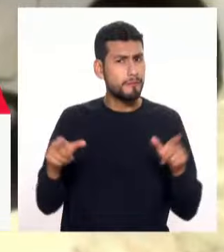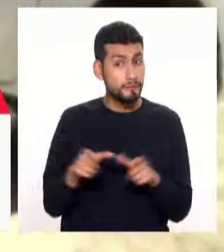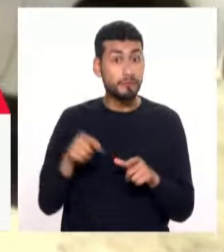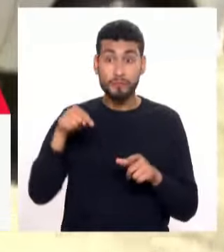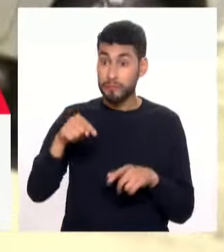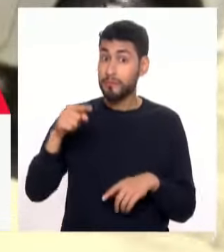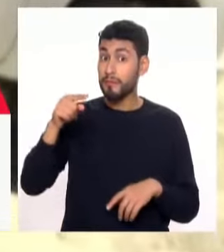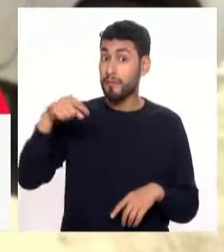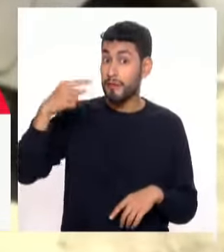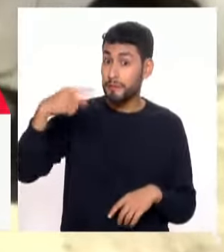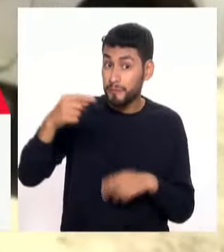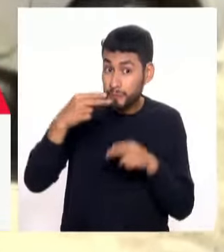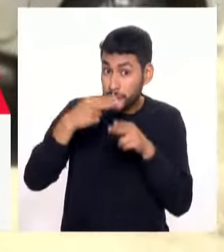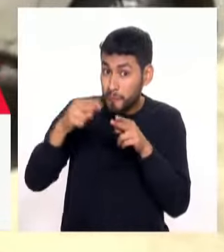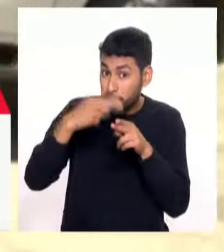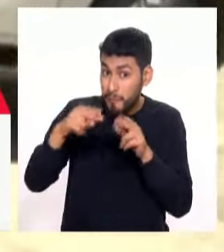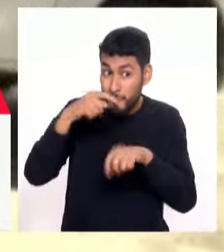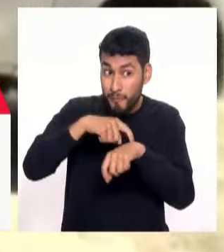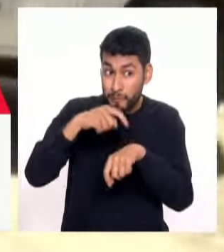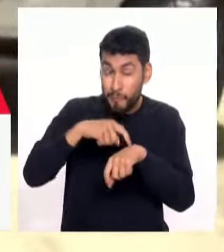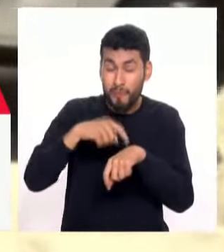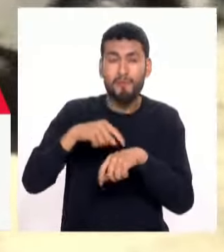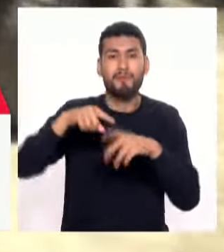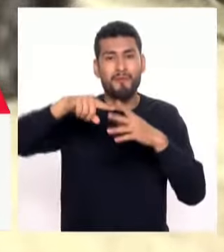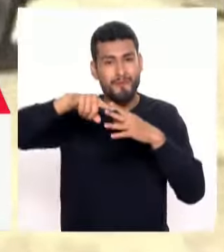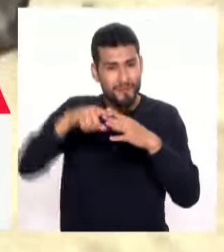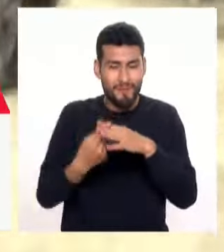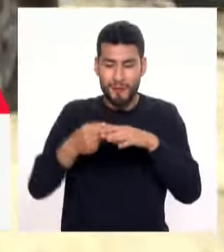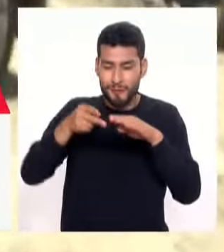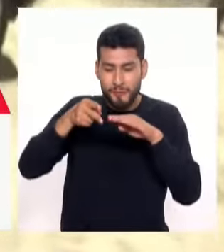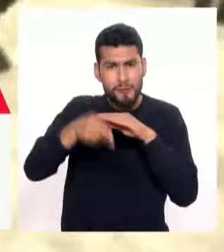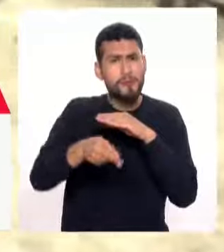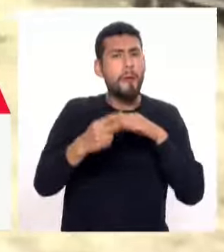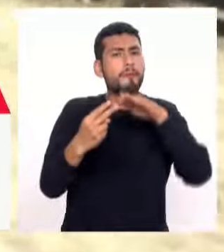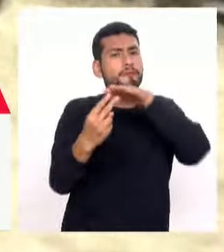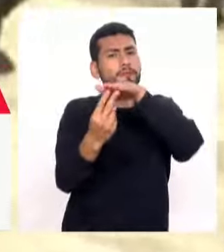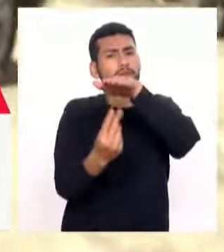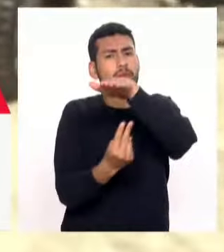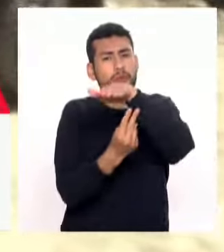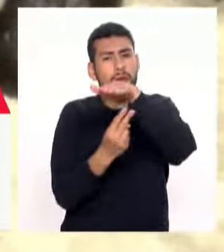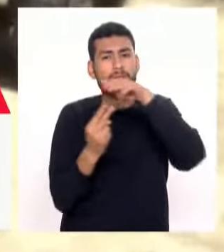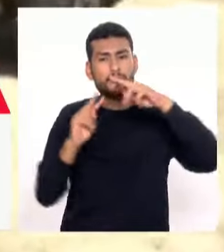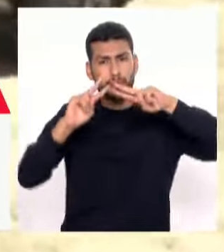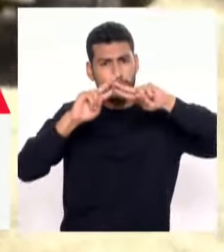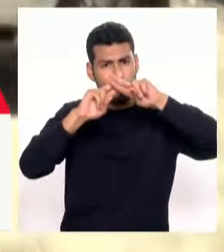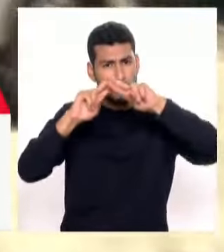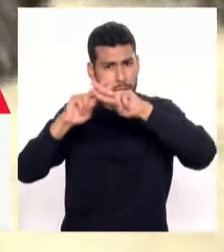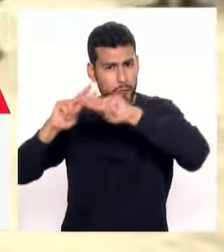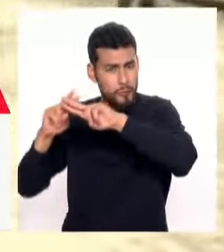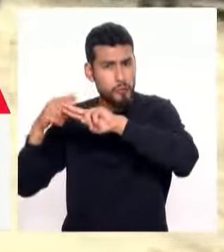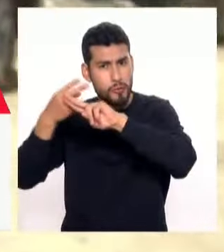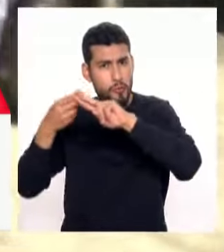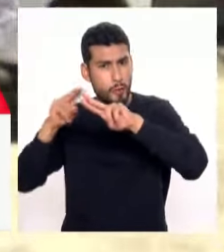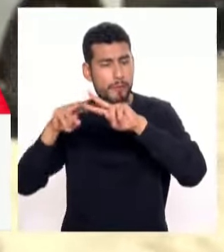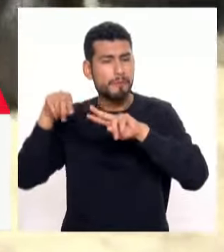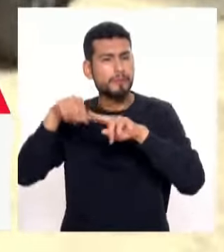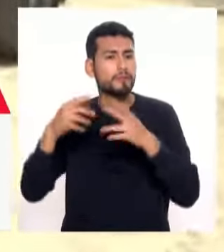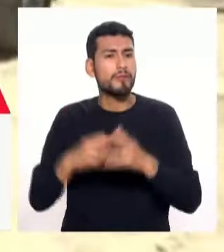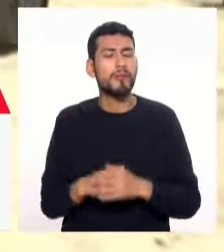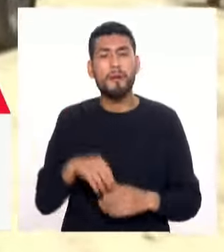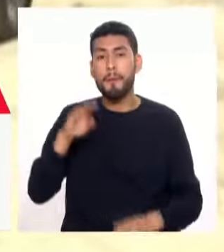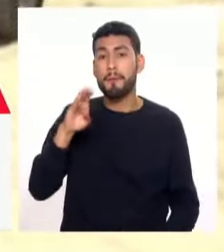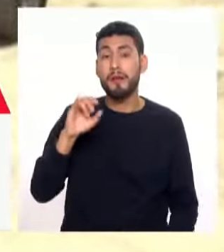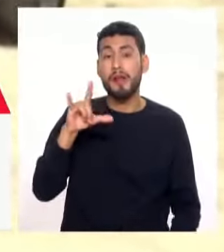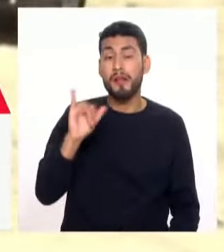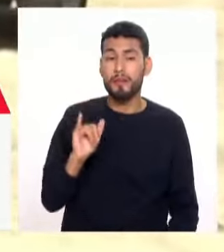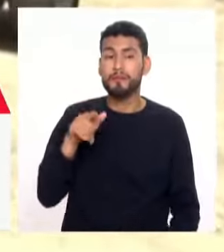en los próximos minutos va a estar inaugurando el puente modular tipo Bailey